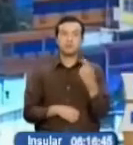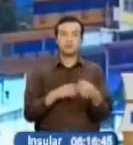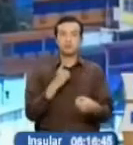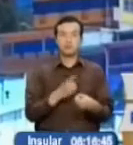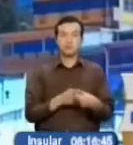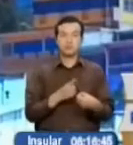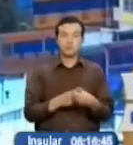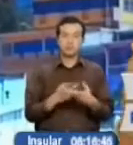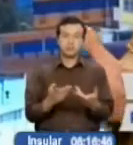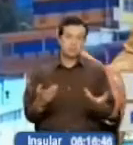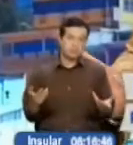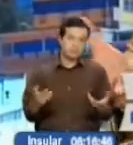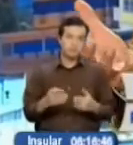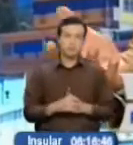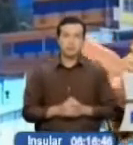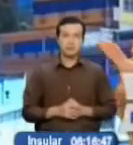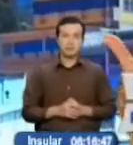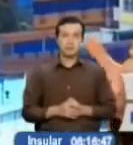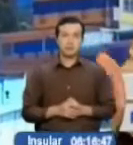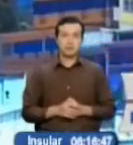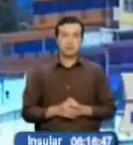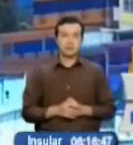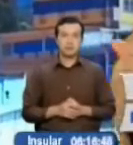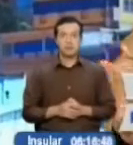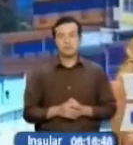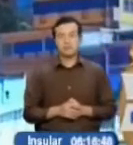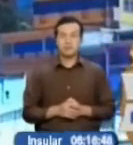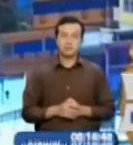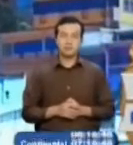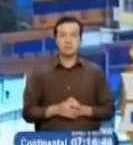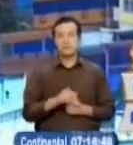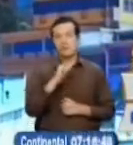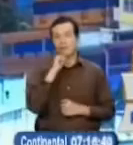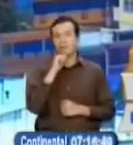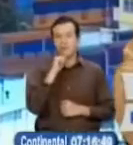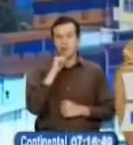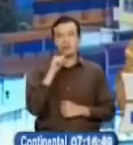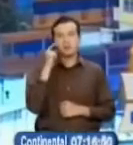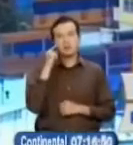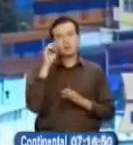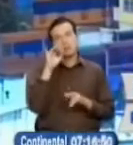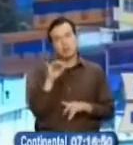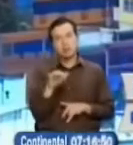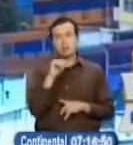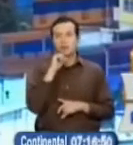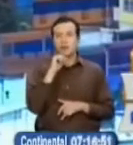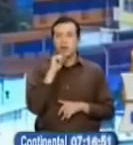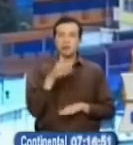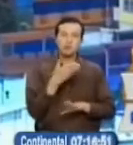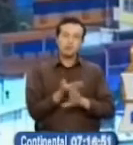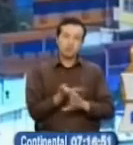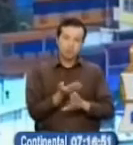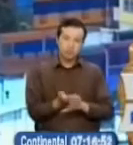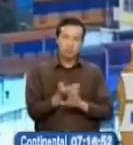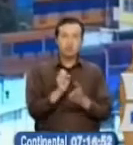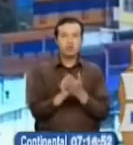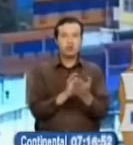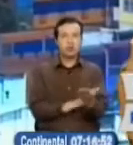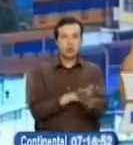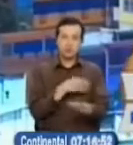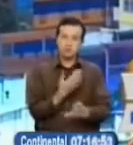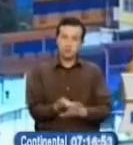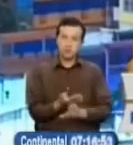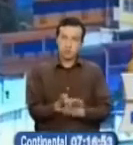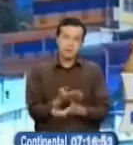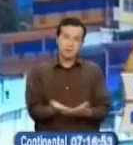de Quito. Entonces, hay mucho ahí de la forma de reacción, la forma de sustentar los casos,